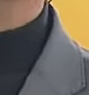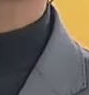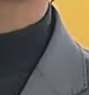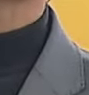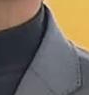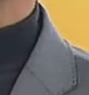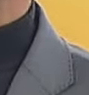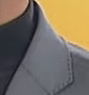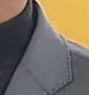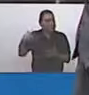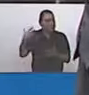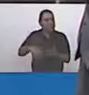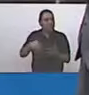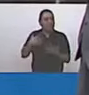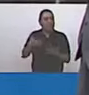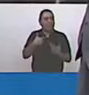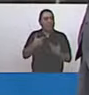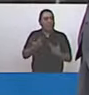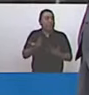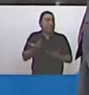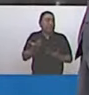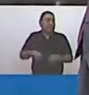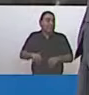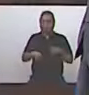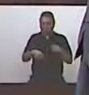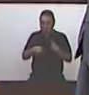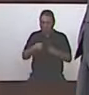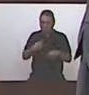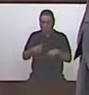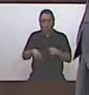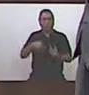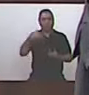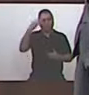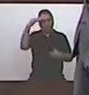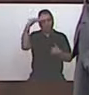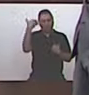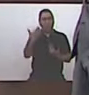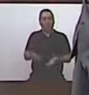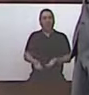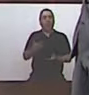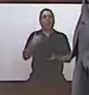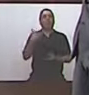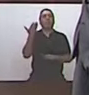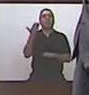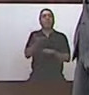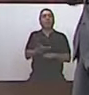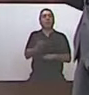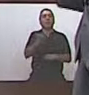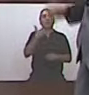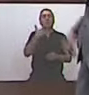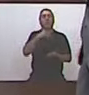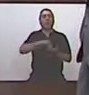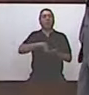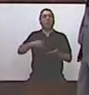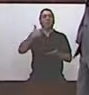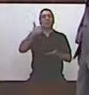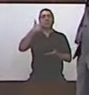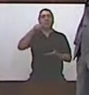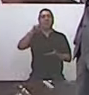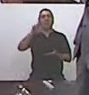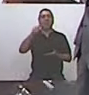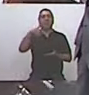hablando del senado nacional bueno alguna vez deberíamos meternos y contar uno por uno las